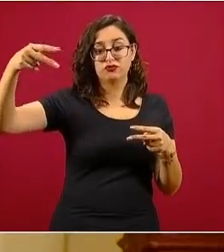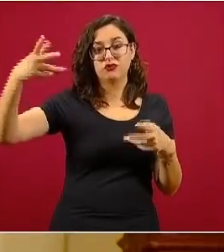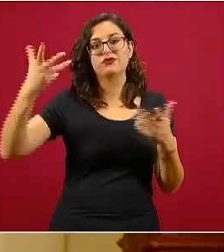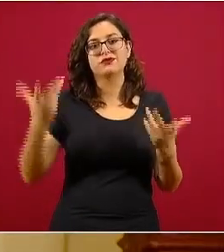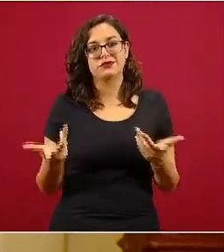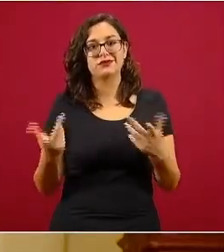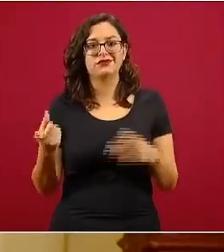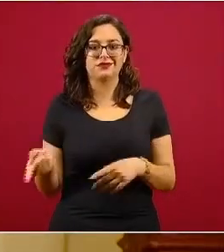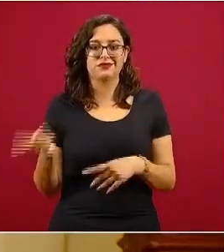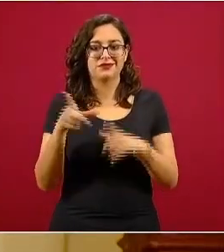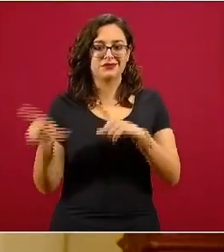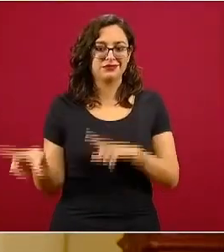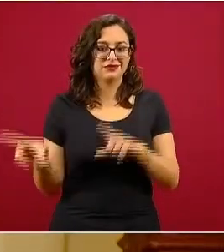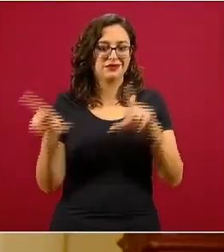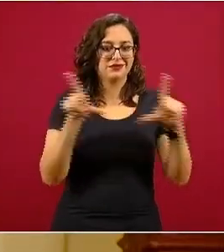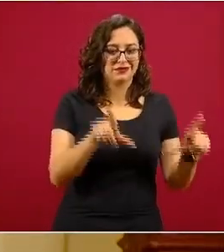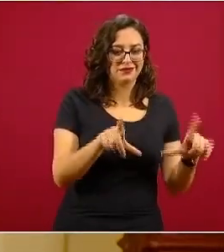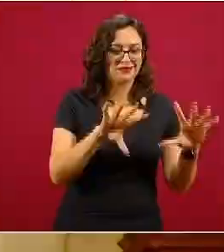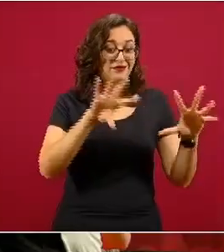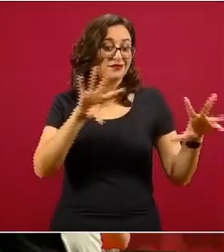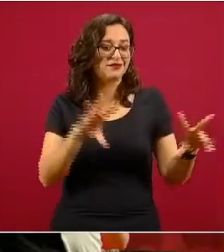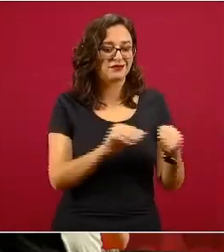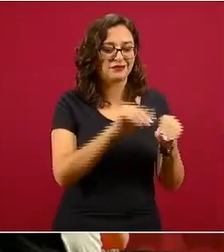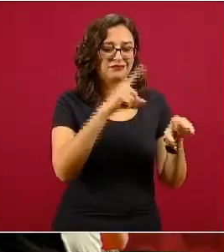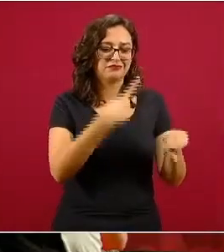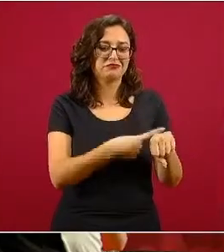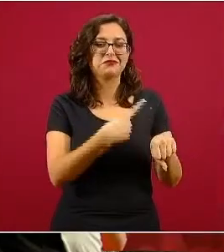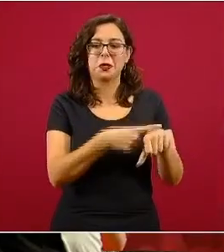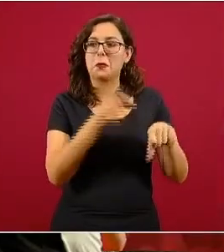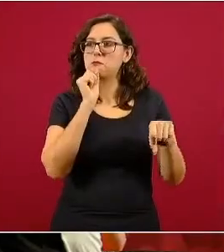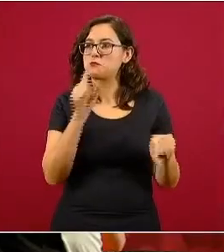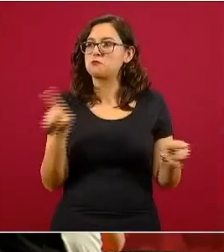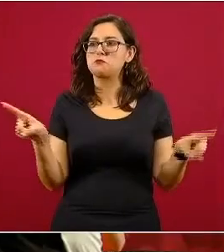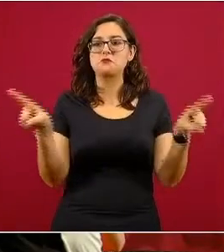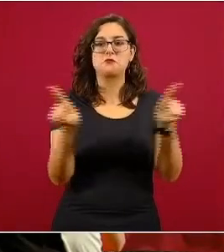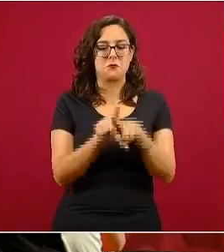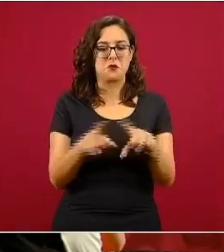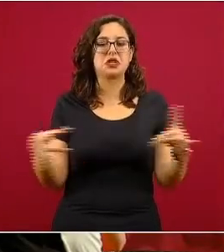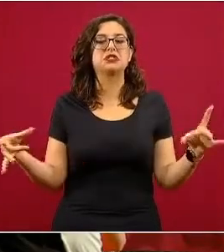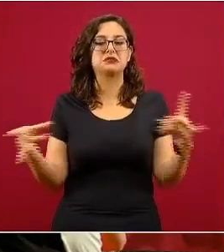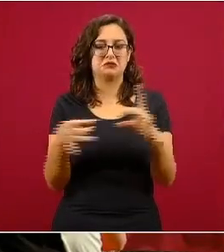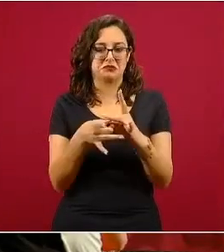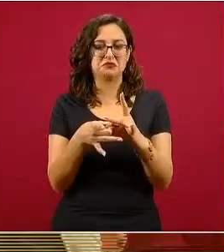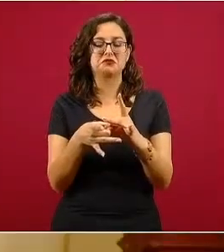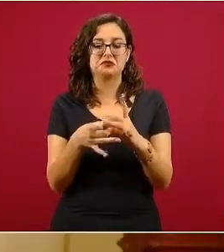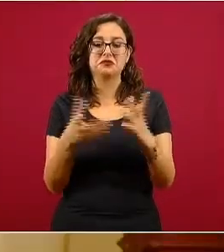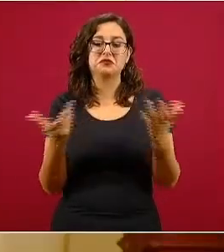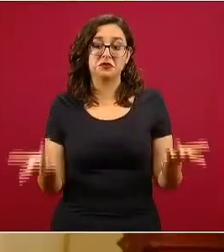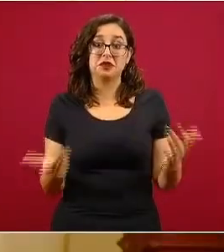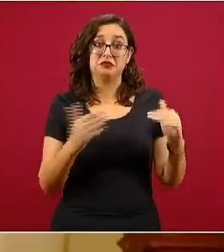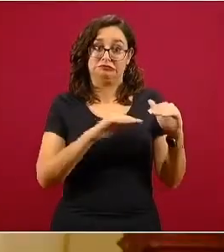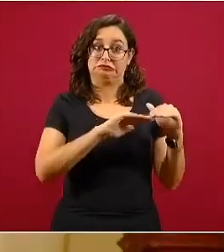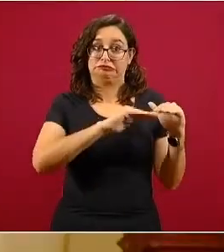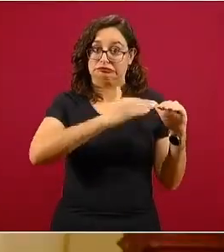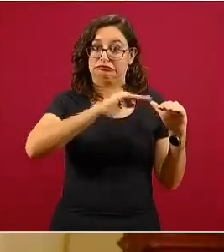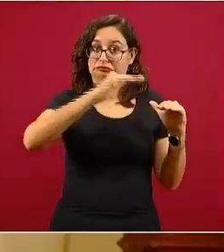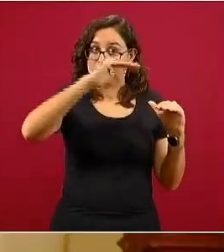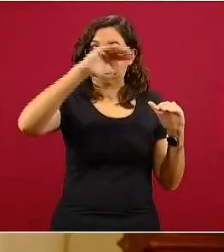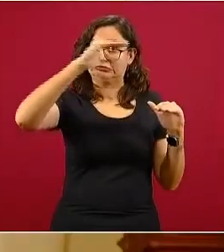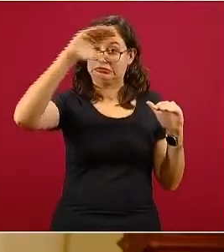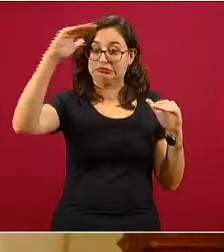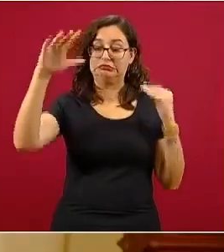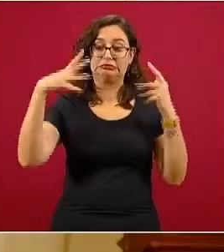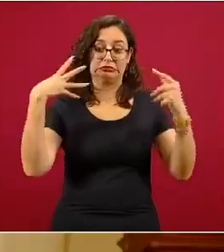lo que veíamos en los casos o en el total de casos estimados, en donde todavía tenemos una transmisión importante en la parte